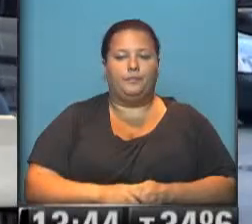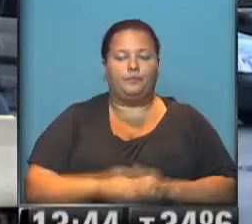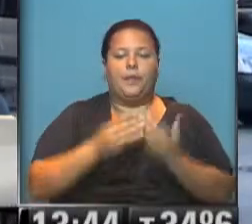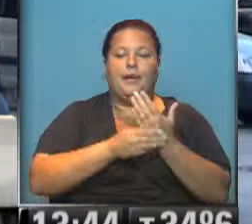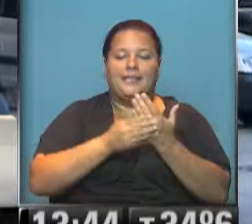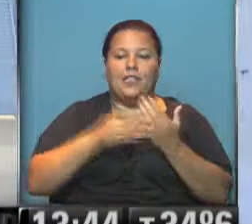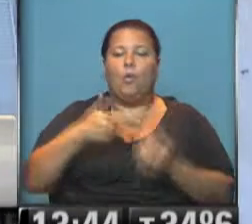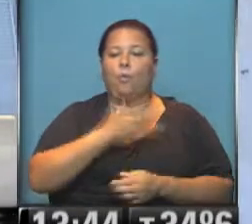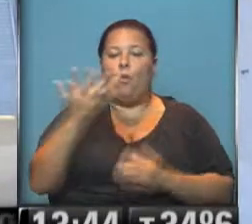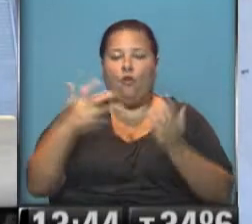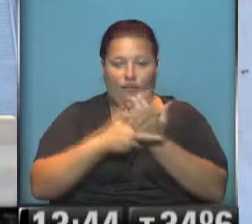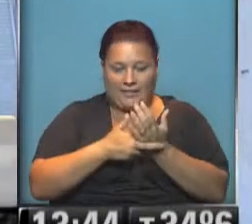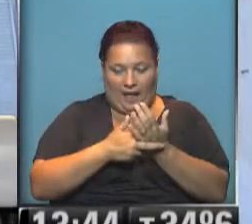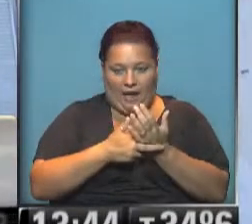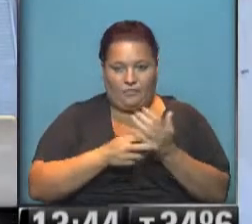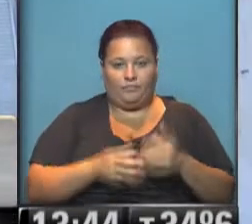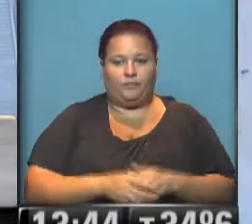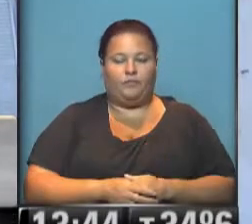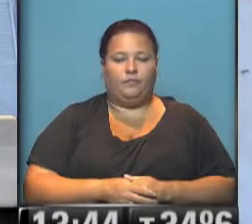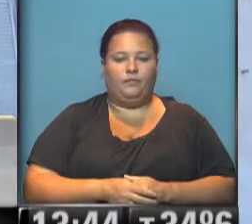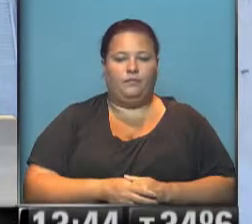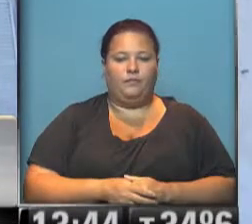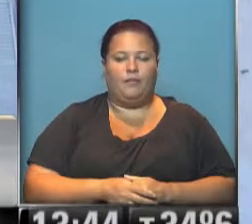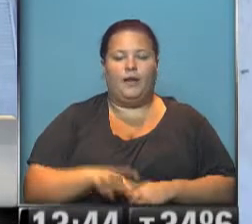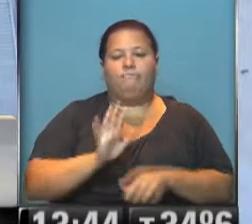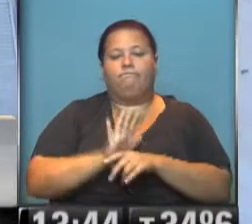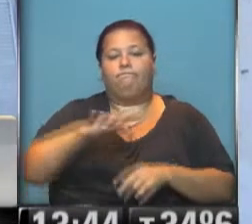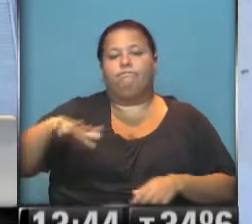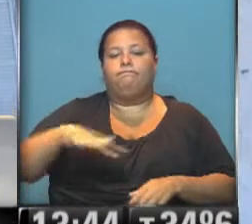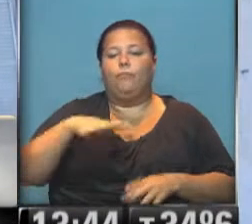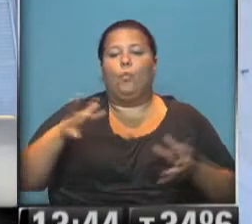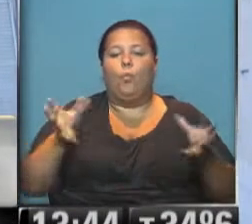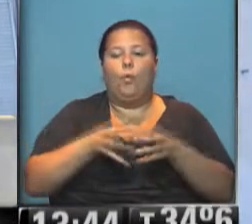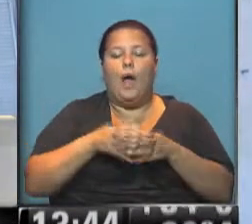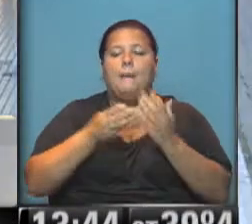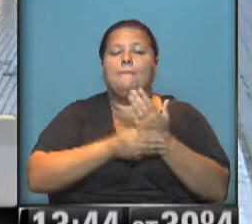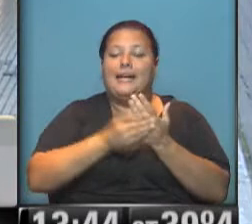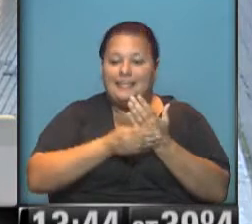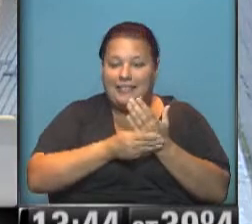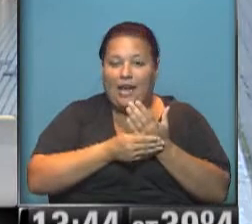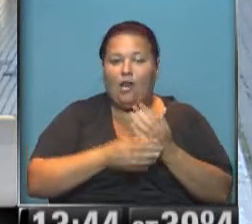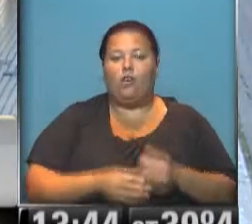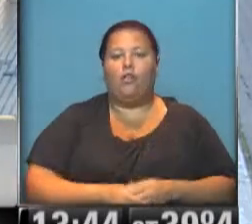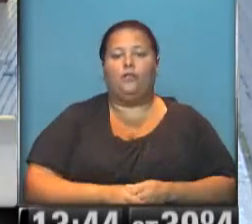Ministerio Público Fiscal, ¿no? Digamos, dentro del ámbito de un ministerio que tiene